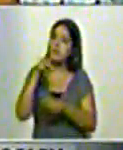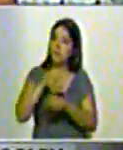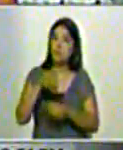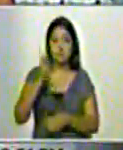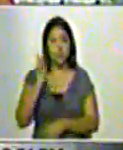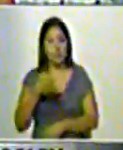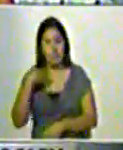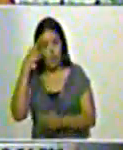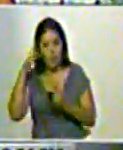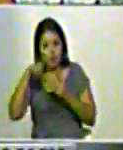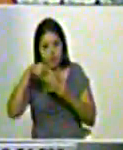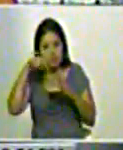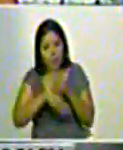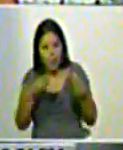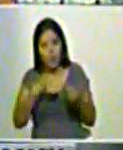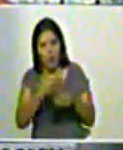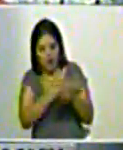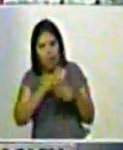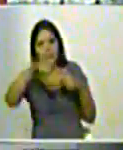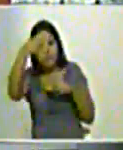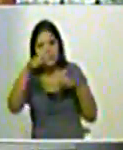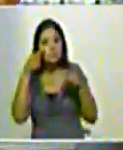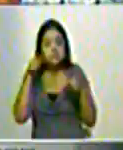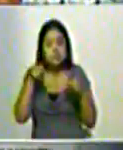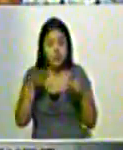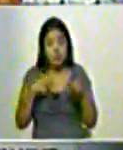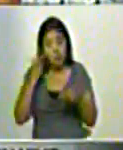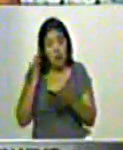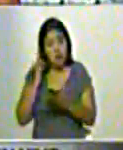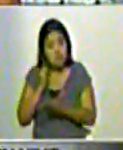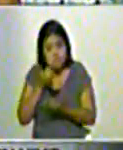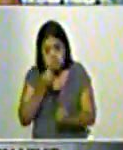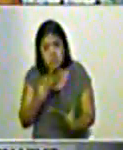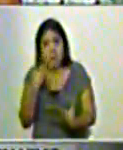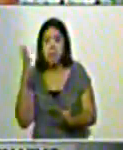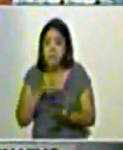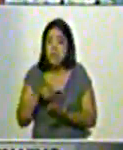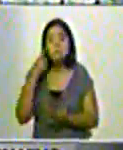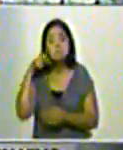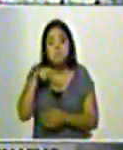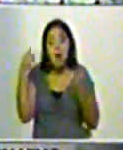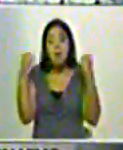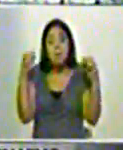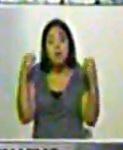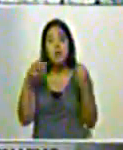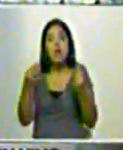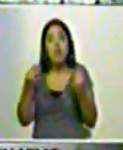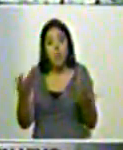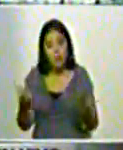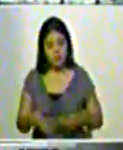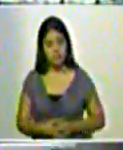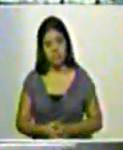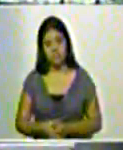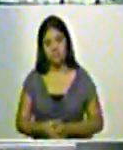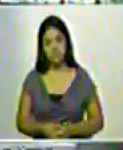saber cómo voy a votar. Yo creo que estoy cumpliendo un deber al venir a practicar cómo se ejerce el derecho